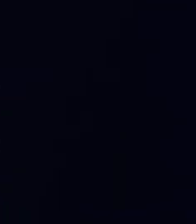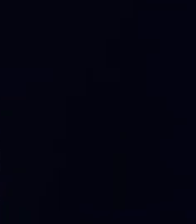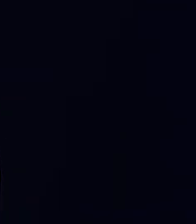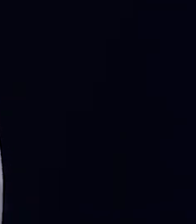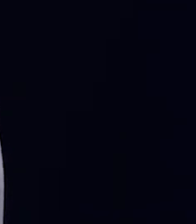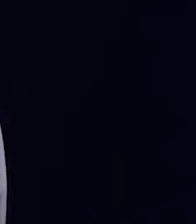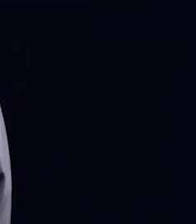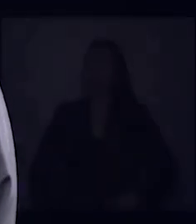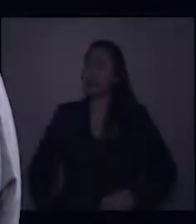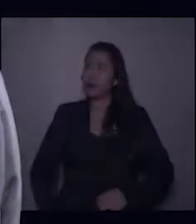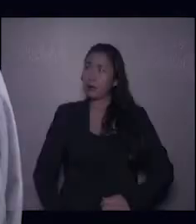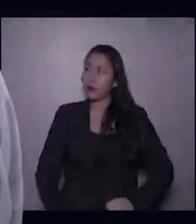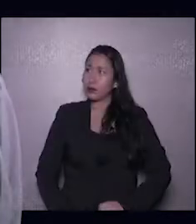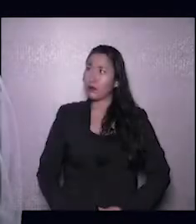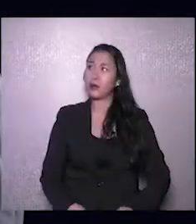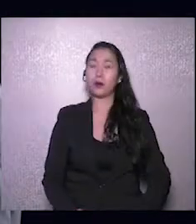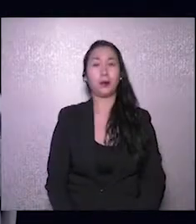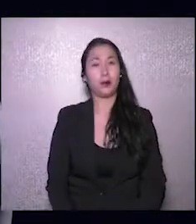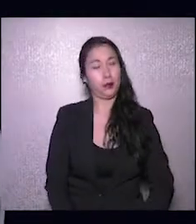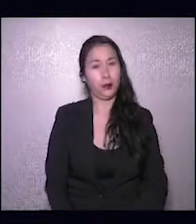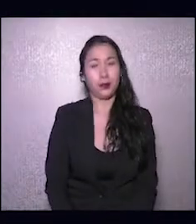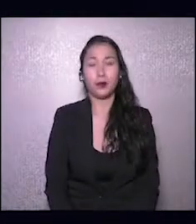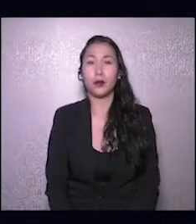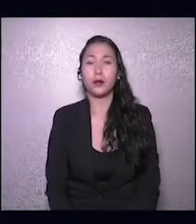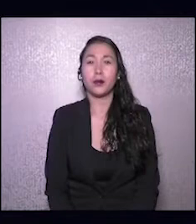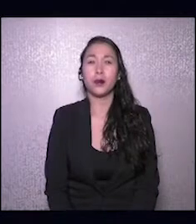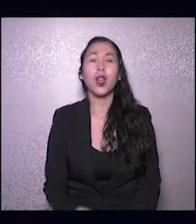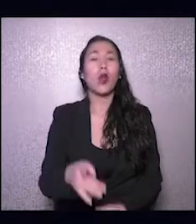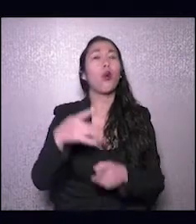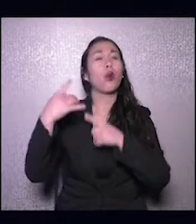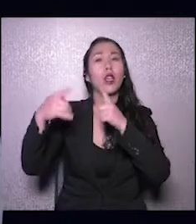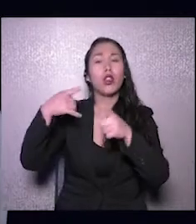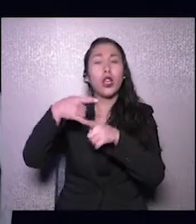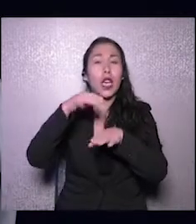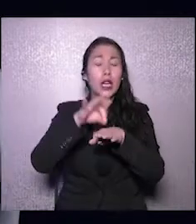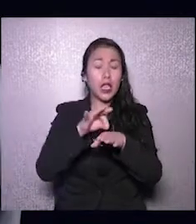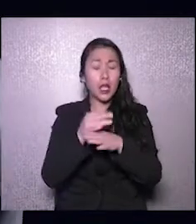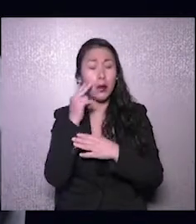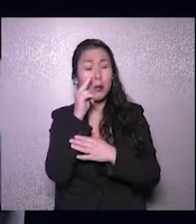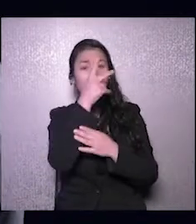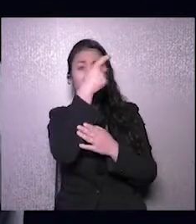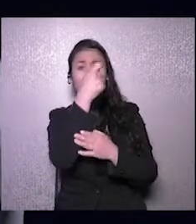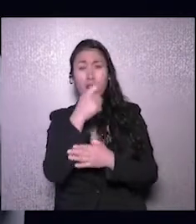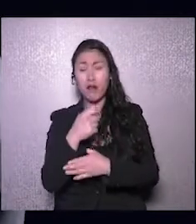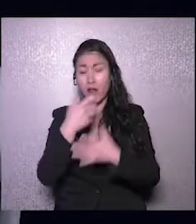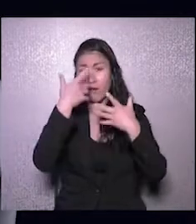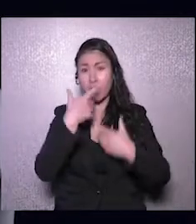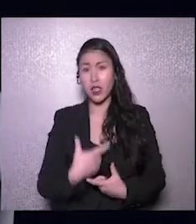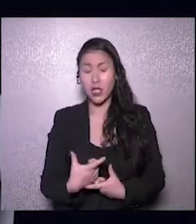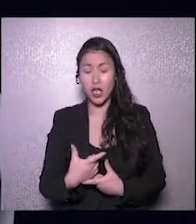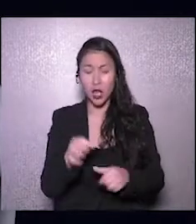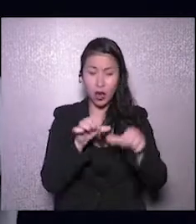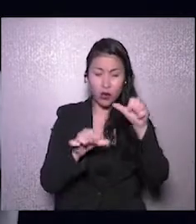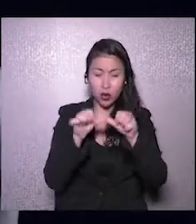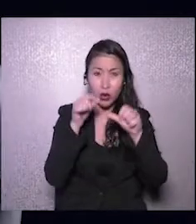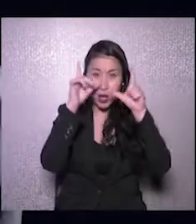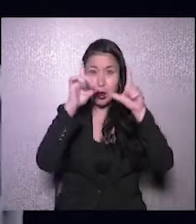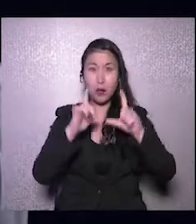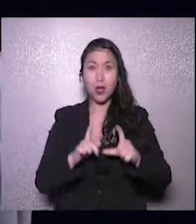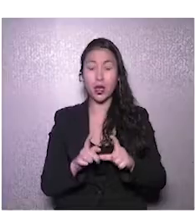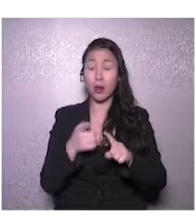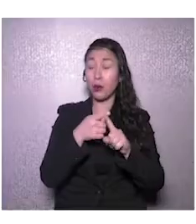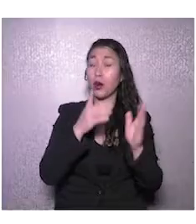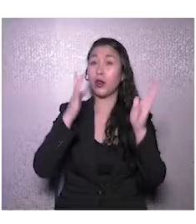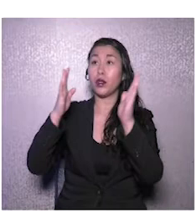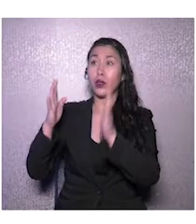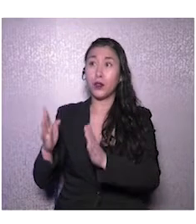Hace dos generaciones atrás, los médicos veían una historia clínica, un examen físico, laboratorio, imágenes. Y por otro lado, tenían